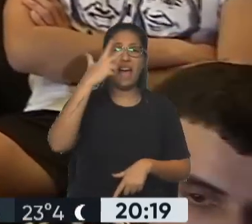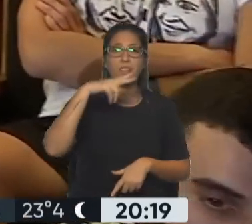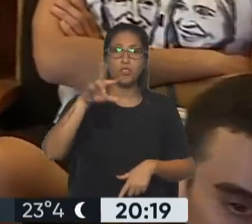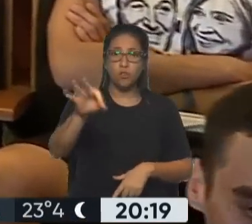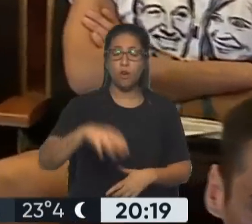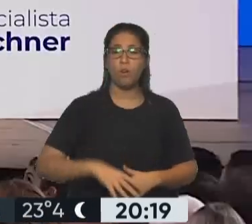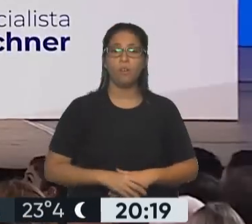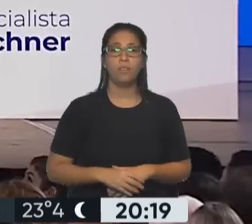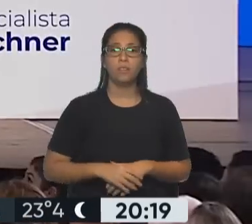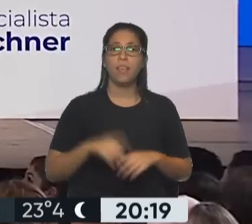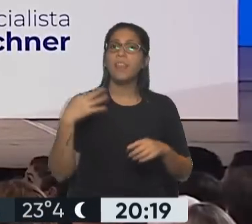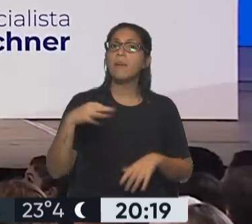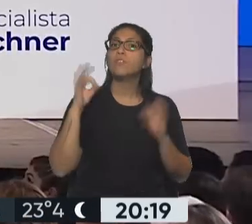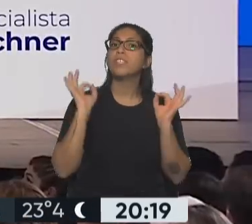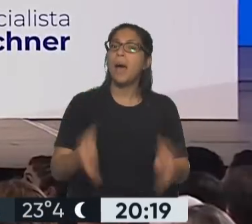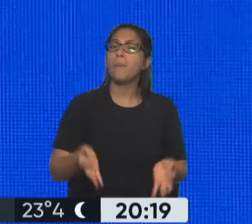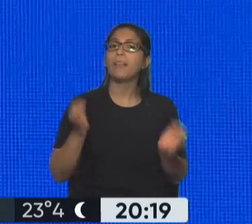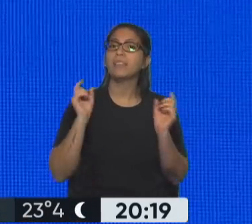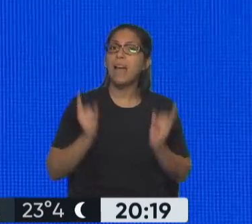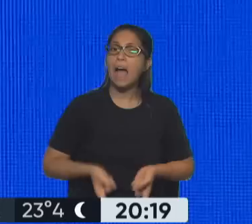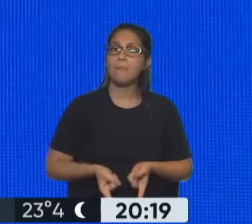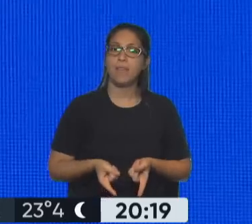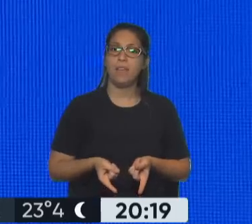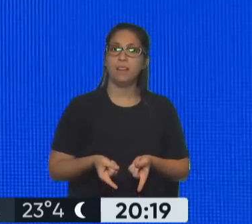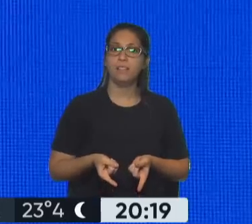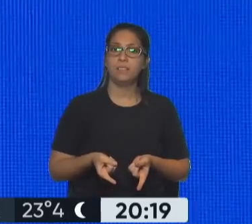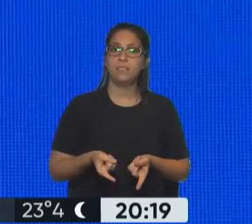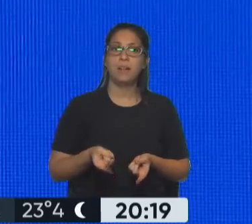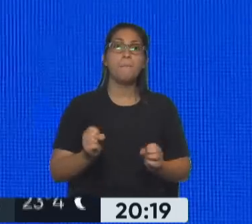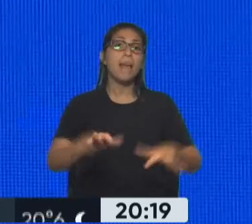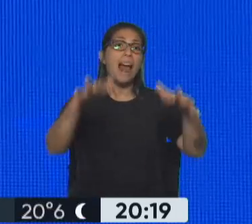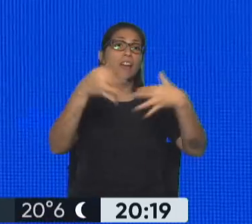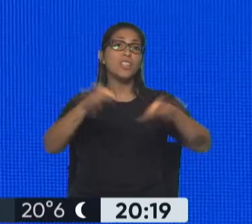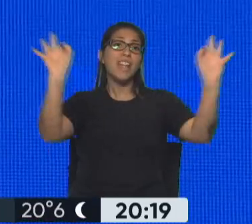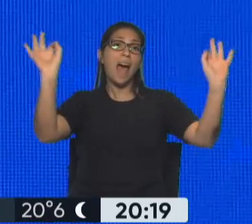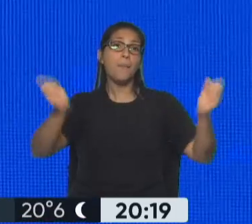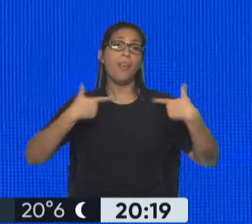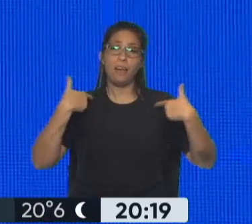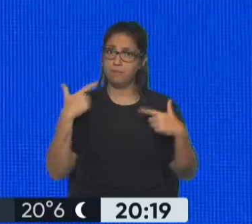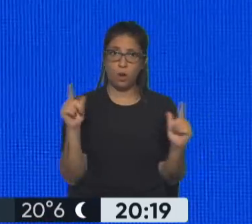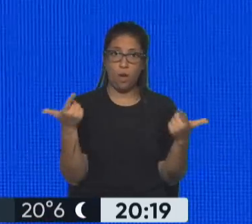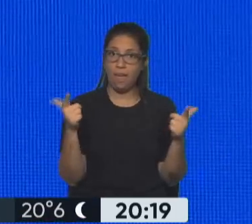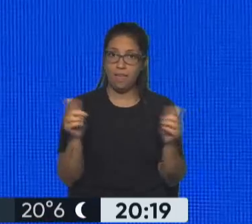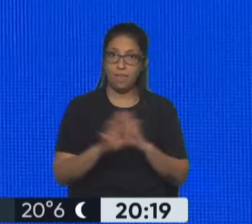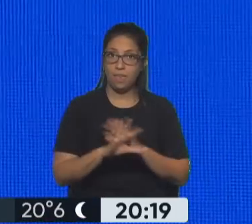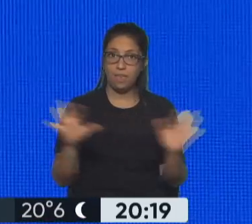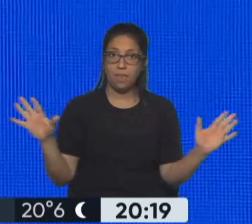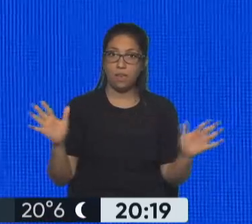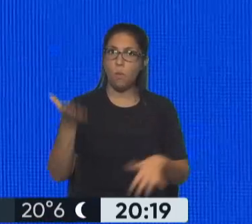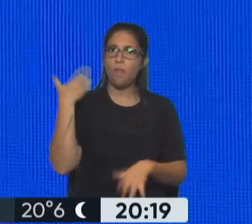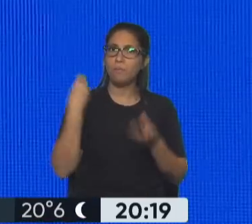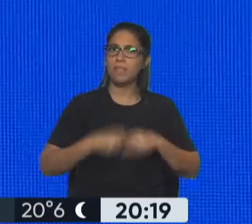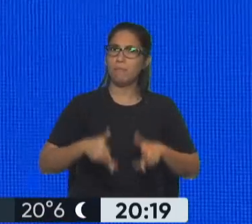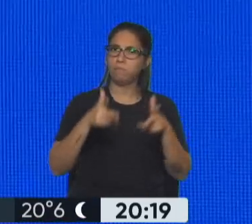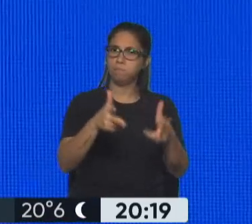también tenemos que saber que no hay salvaciones milagrosas. Yo les decía al principio de la charla que en